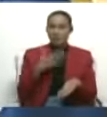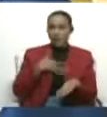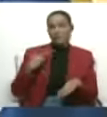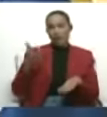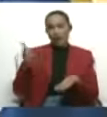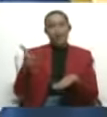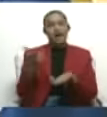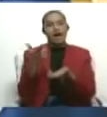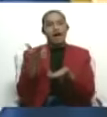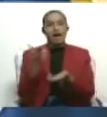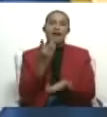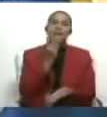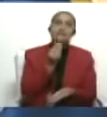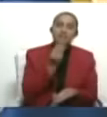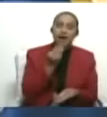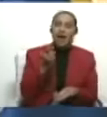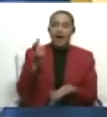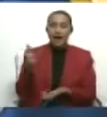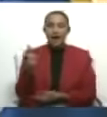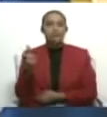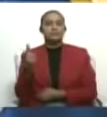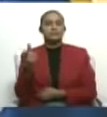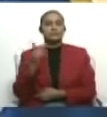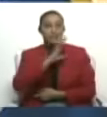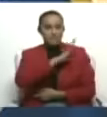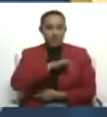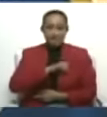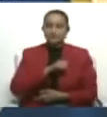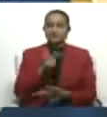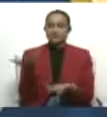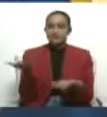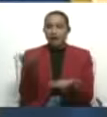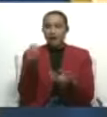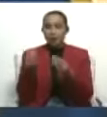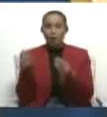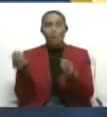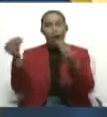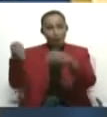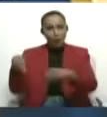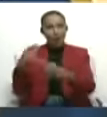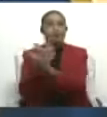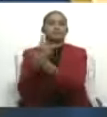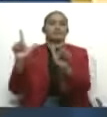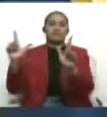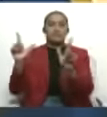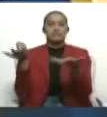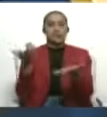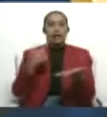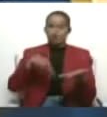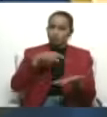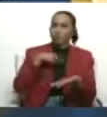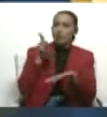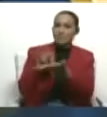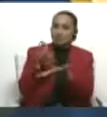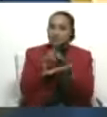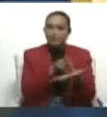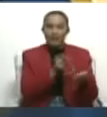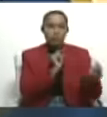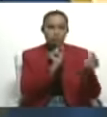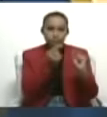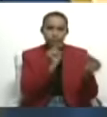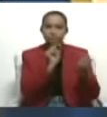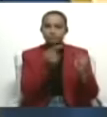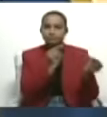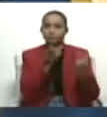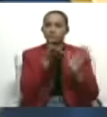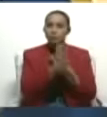legalidad. Hemos quedado precisamente en participar en diversas iniciativas culturales, como bien lo decía el